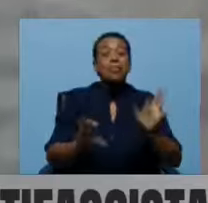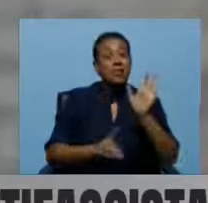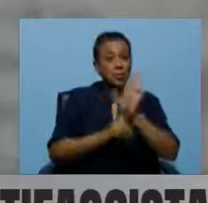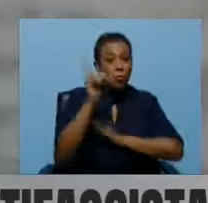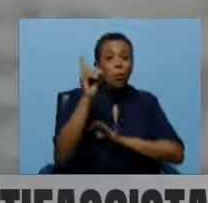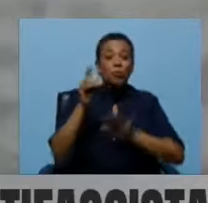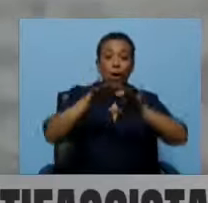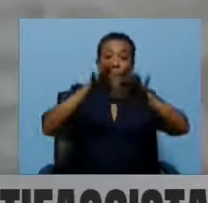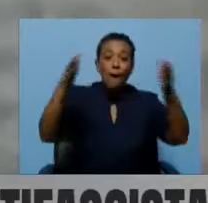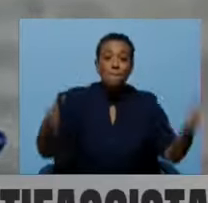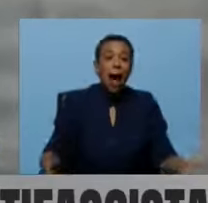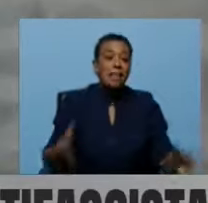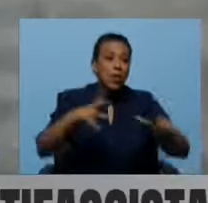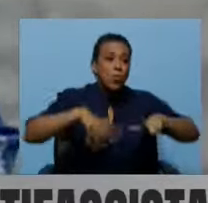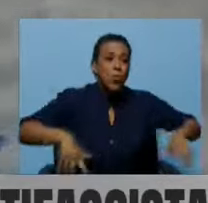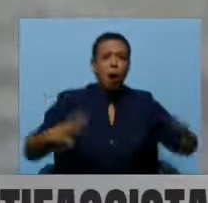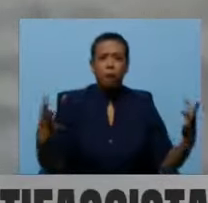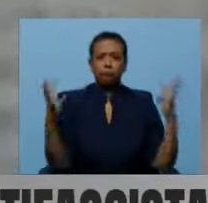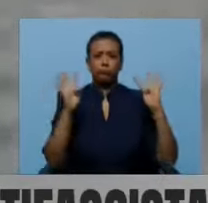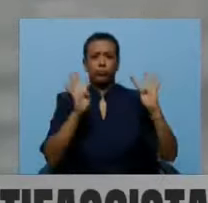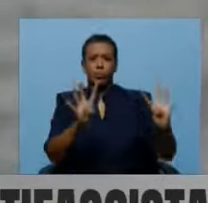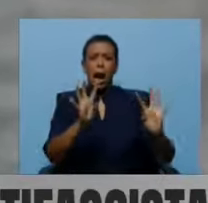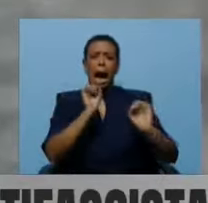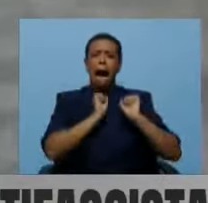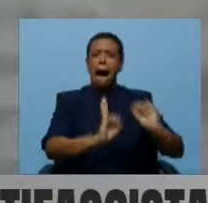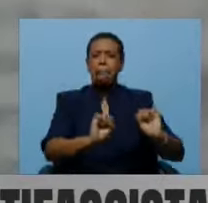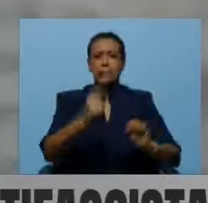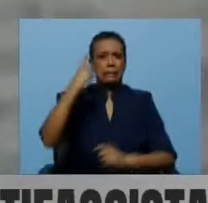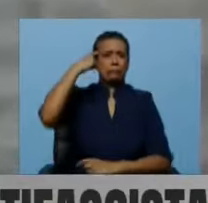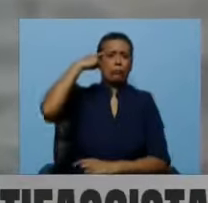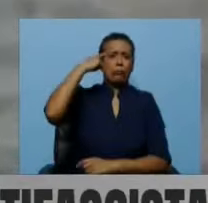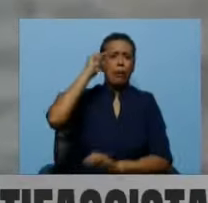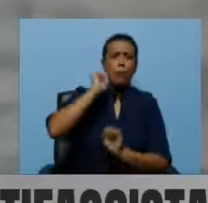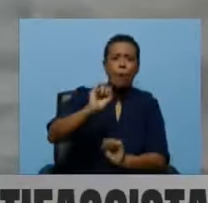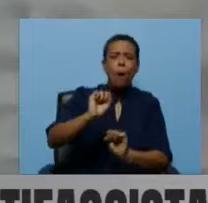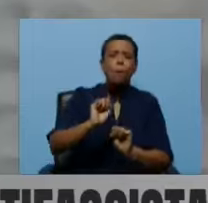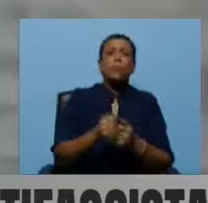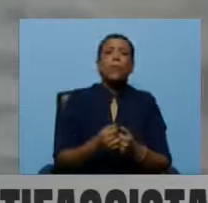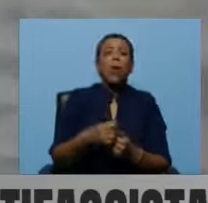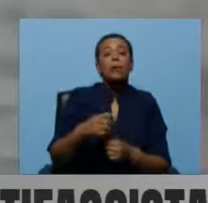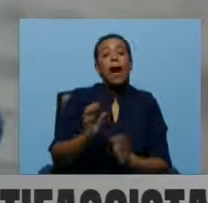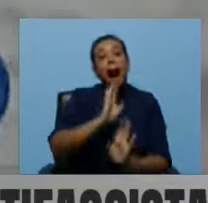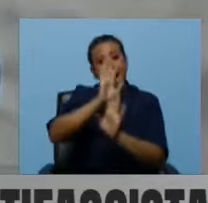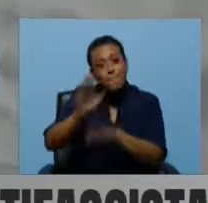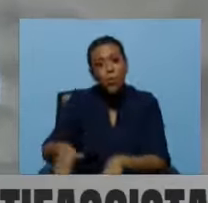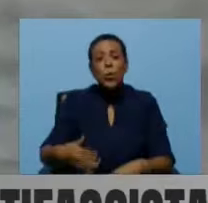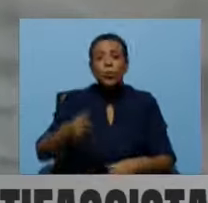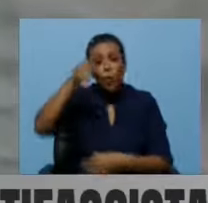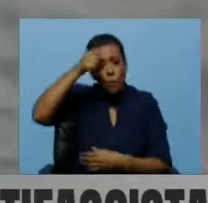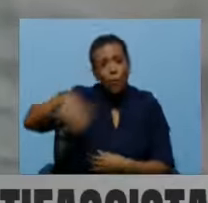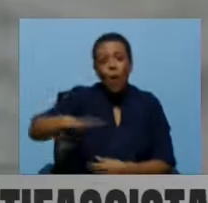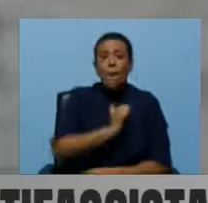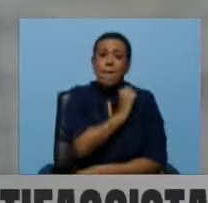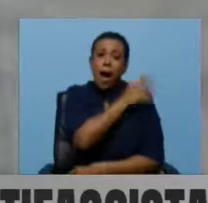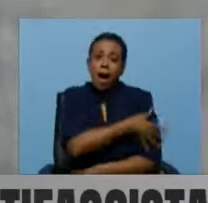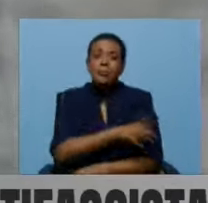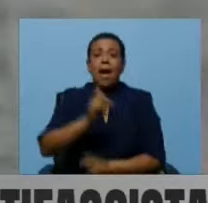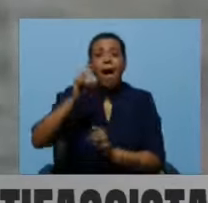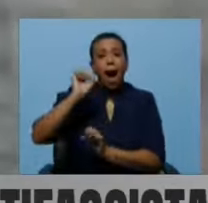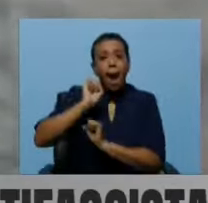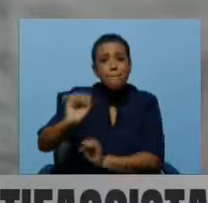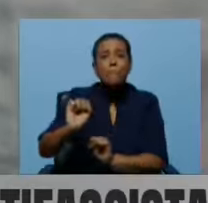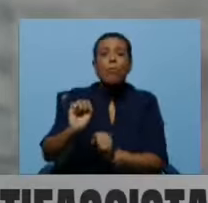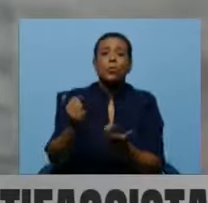una tribuna antiimperialista, antisionista, a favor del pueblo de Palestina y el pueblo de Libia y